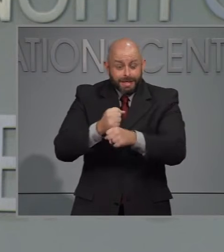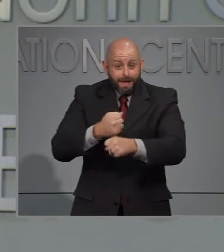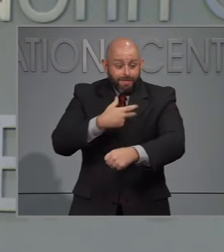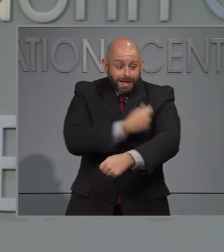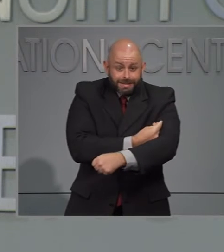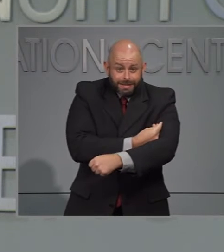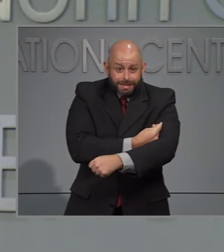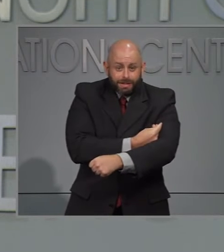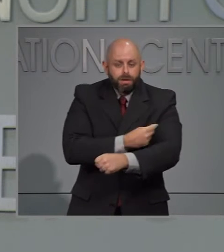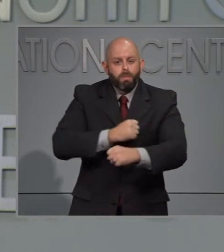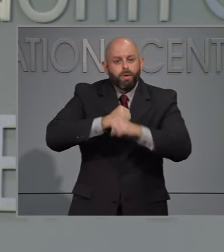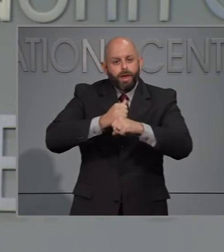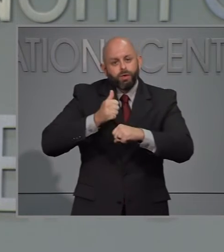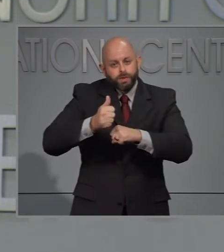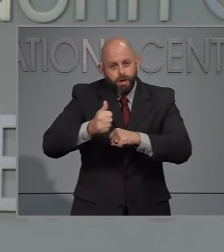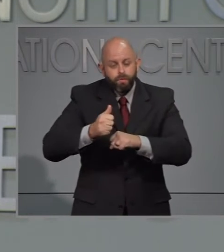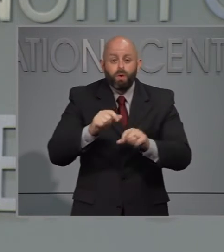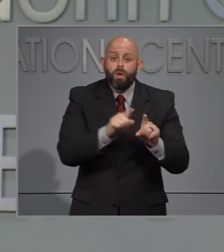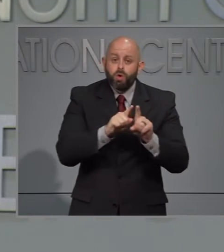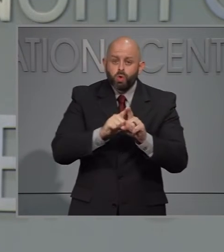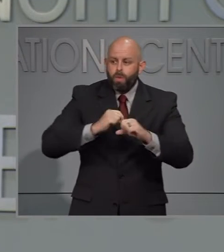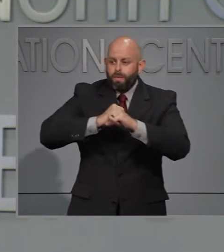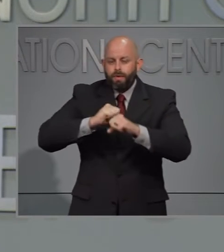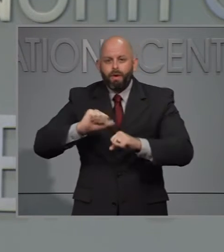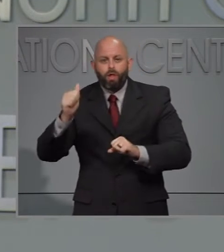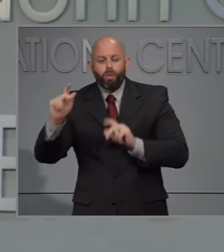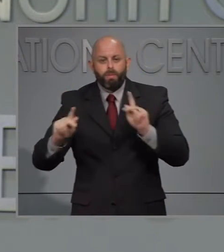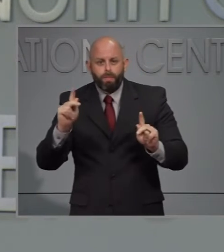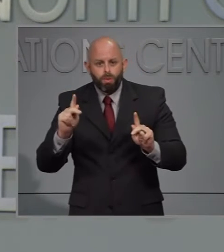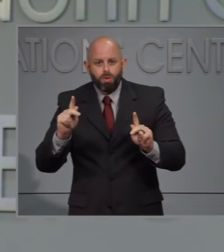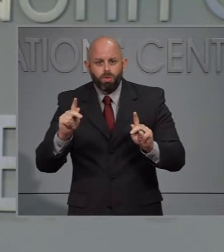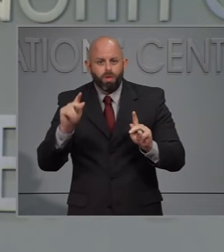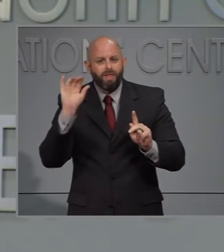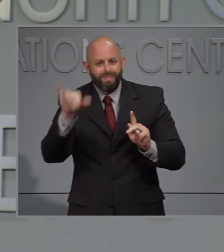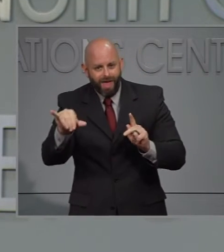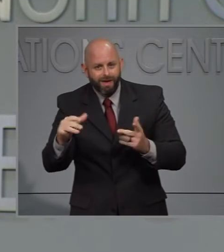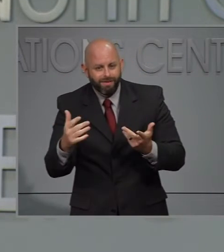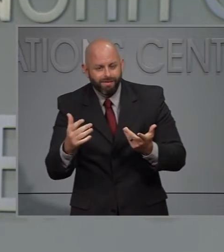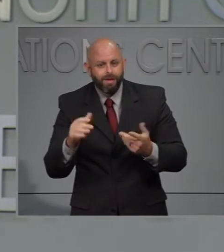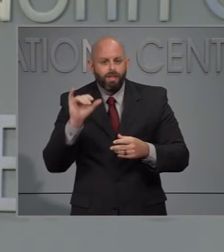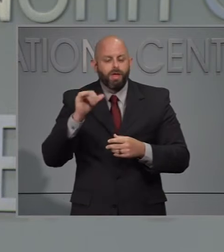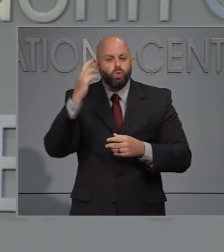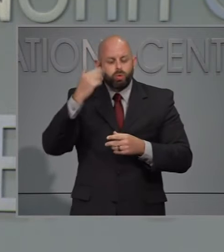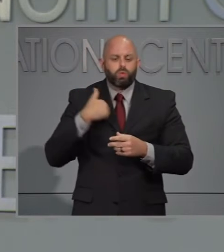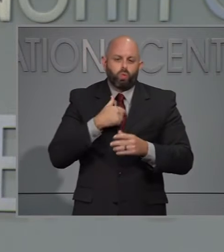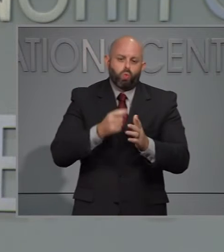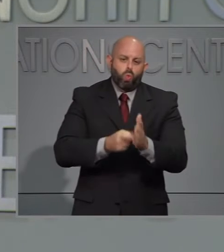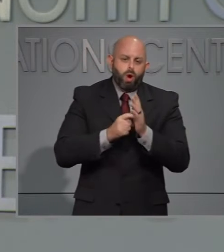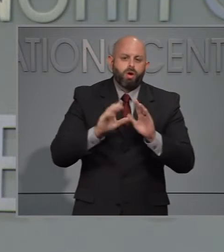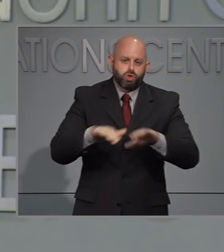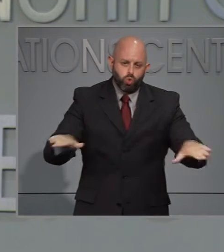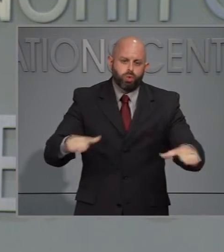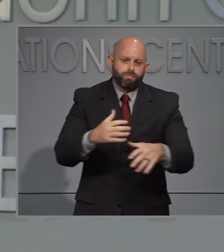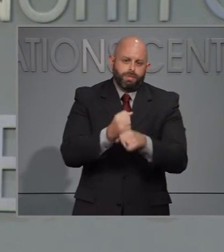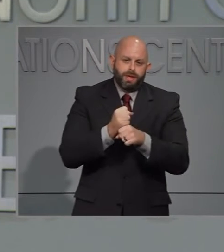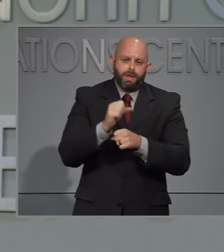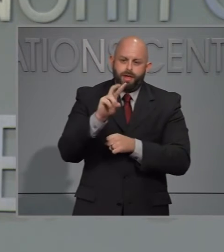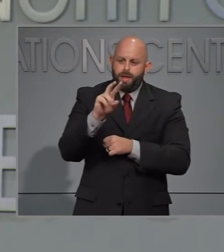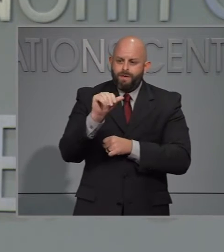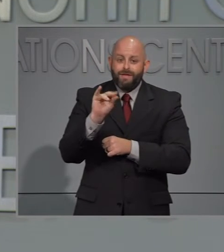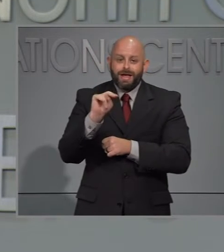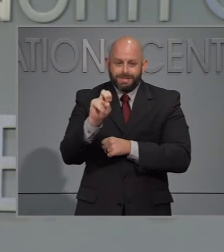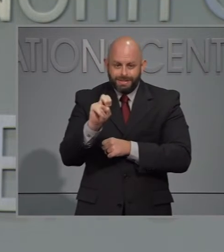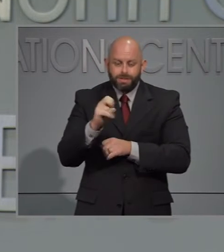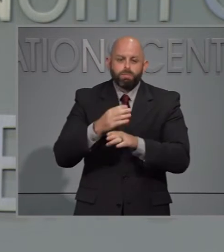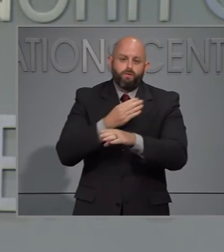sí mismo, sino a otras personas también. Por eso hacemos estos requisitos para que los niños se vacunen antes de que entren a la escuela. Creo